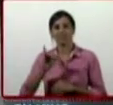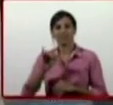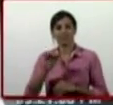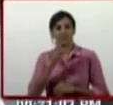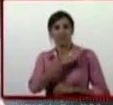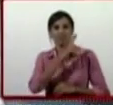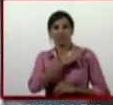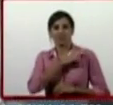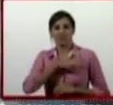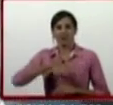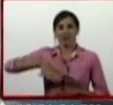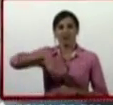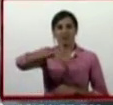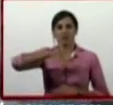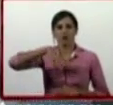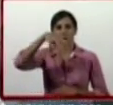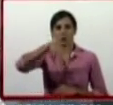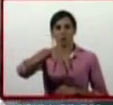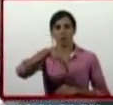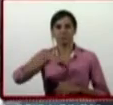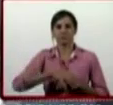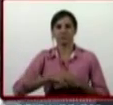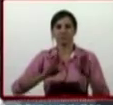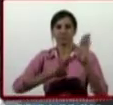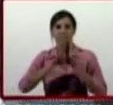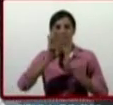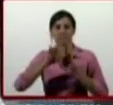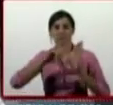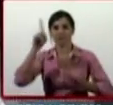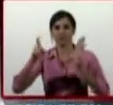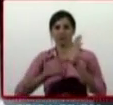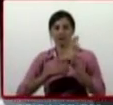región de desarrollo integral